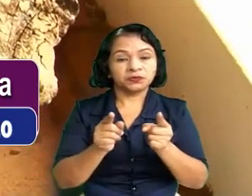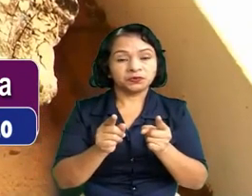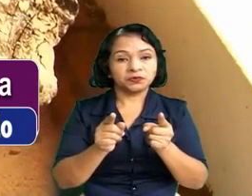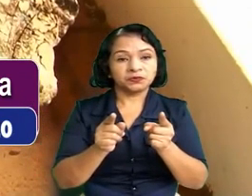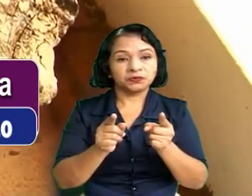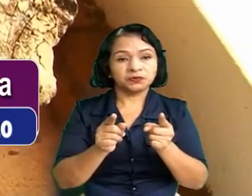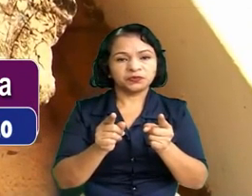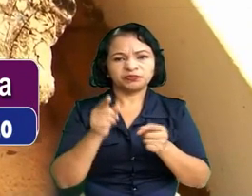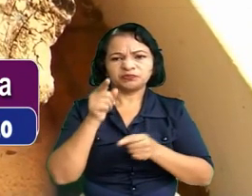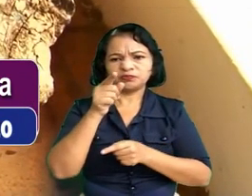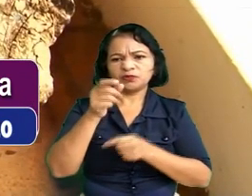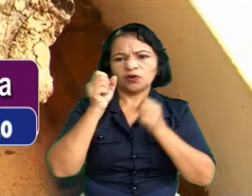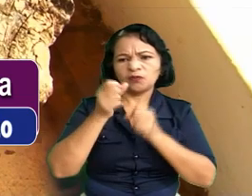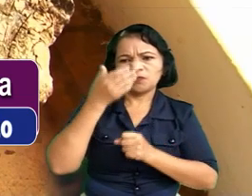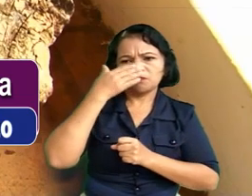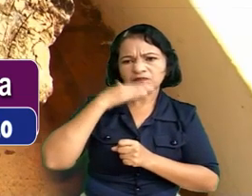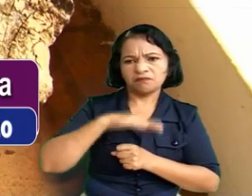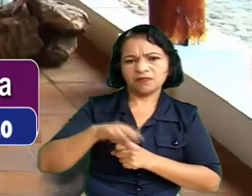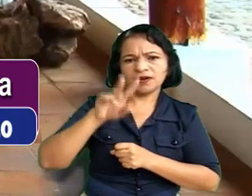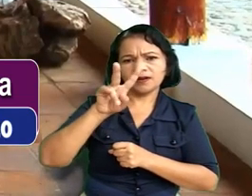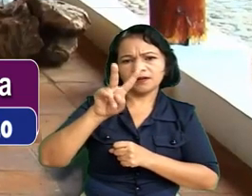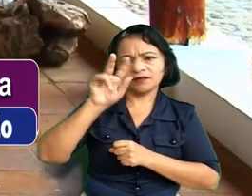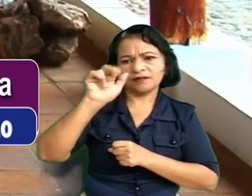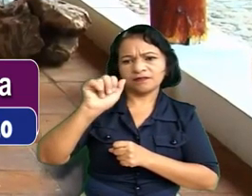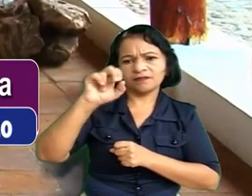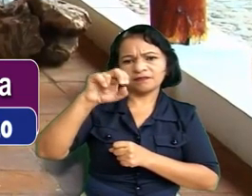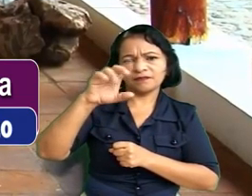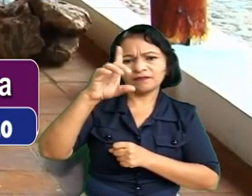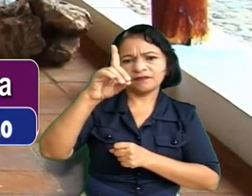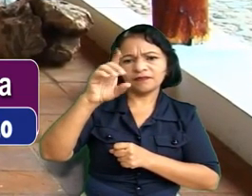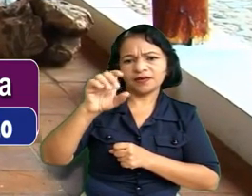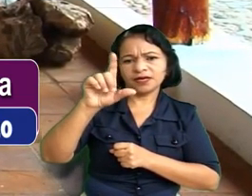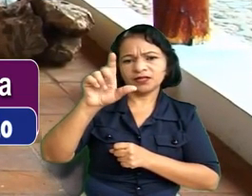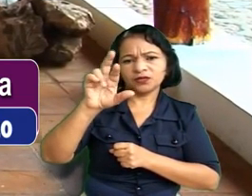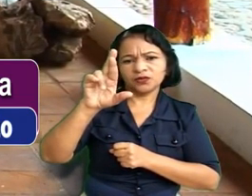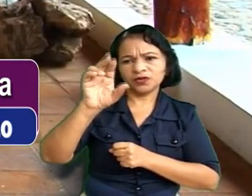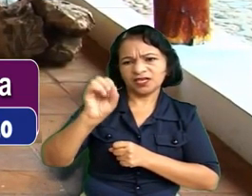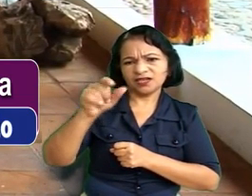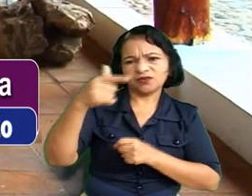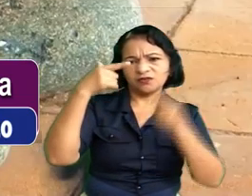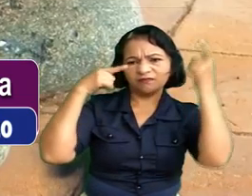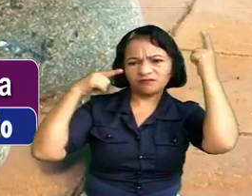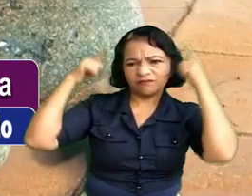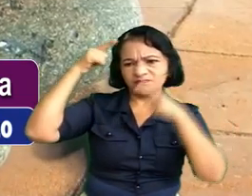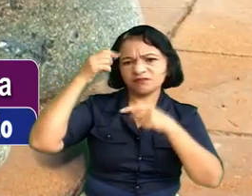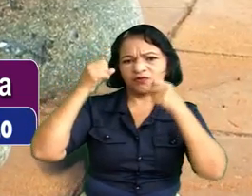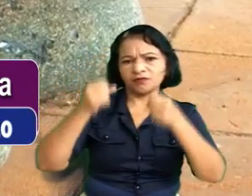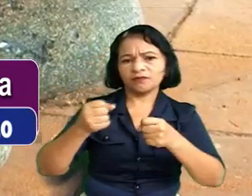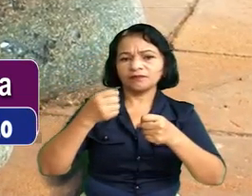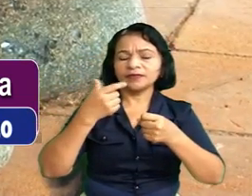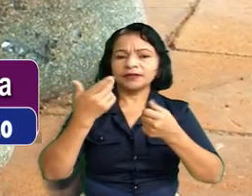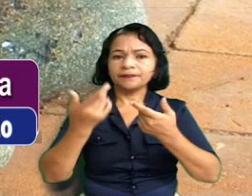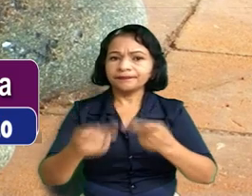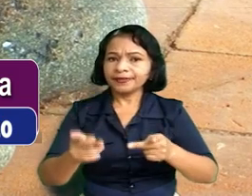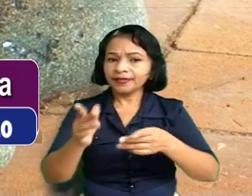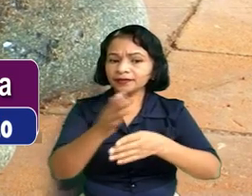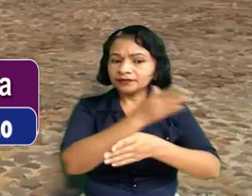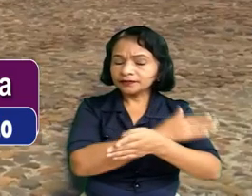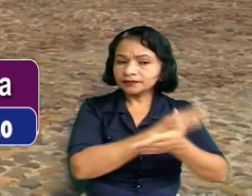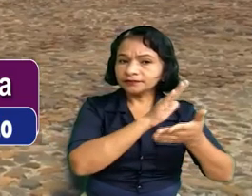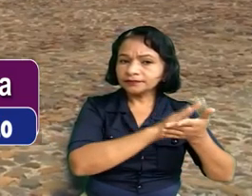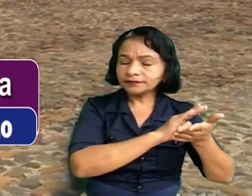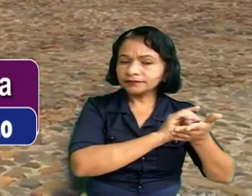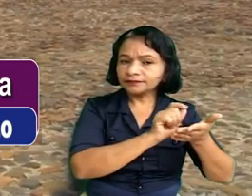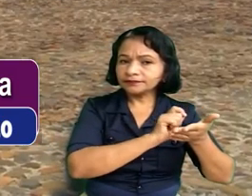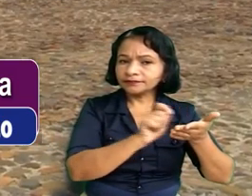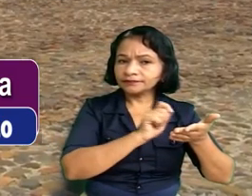de un bandolero, situado así históricamente por la dictadura somocista. Sin embargo, estas crónicas que son publicadas en otros